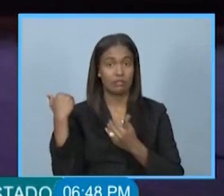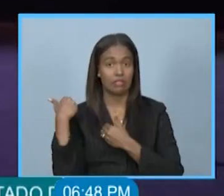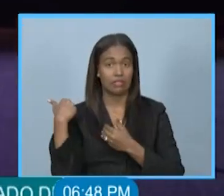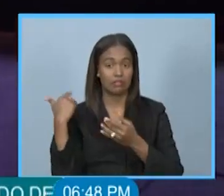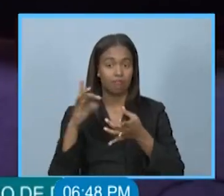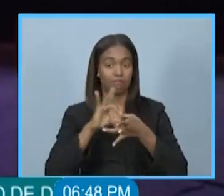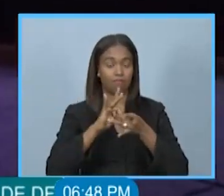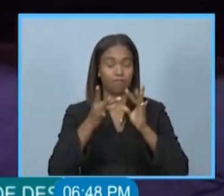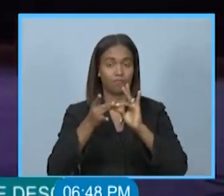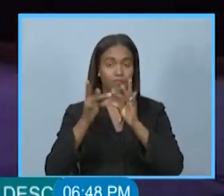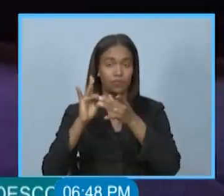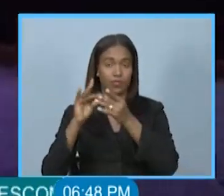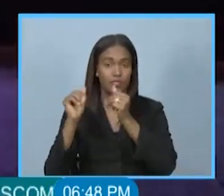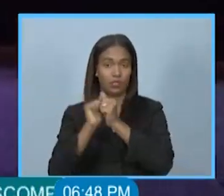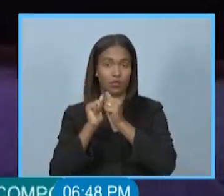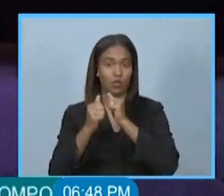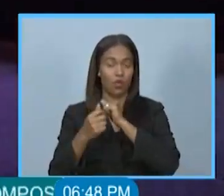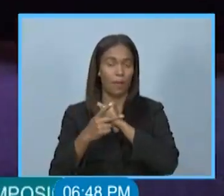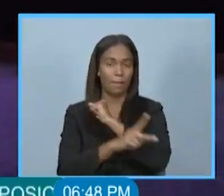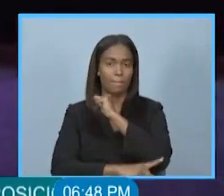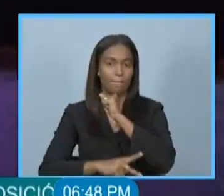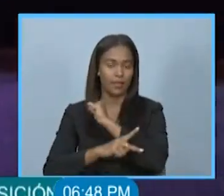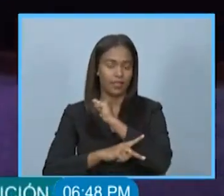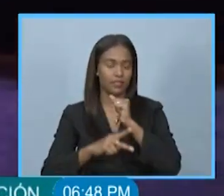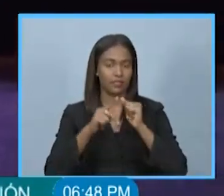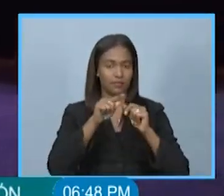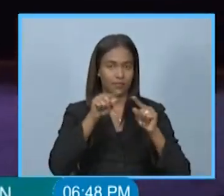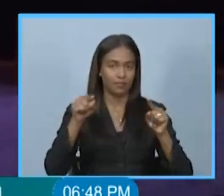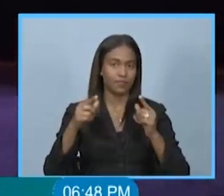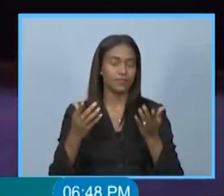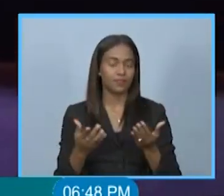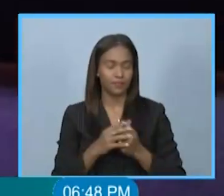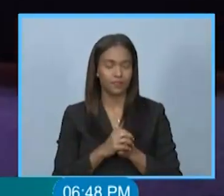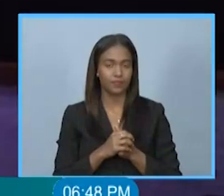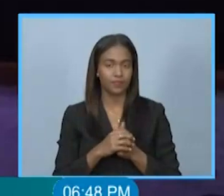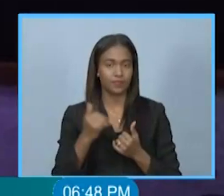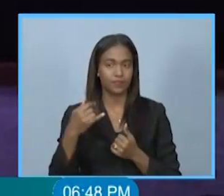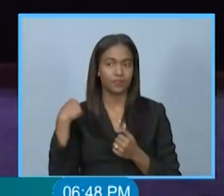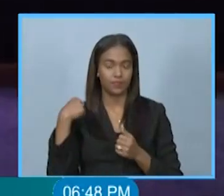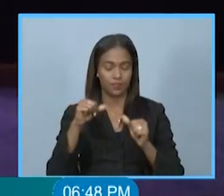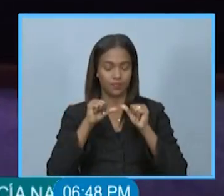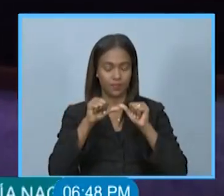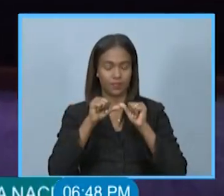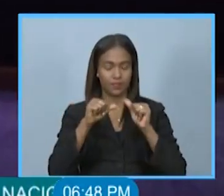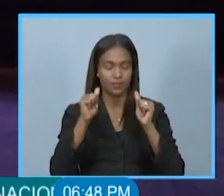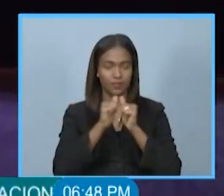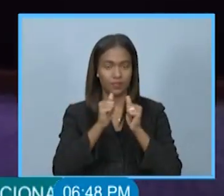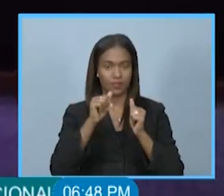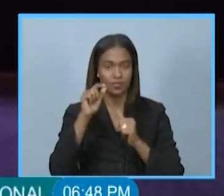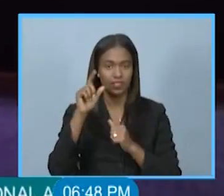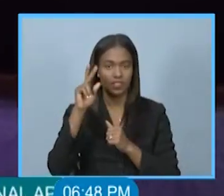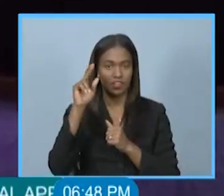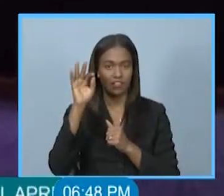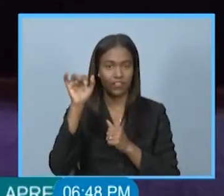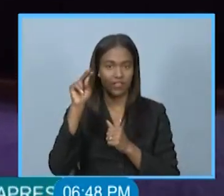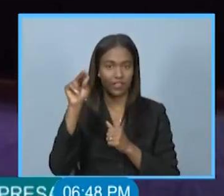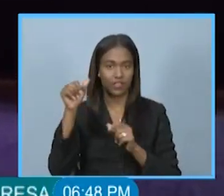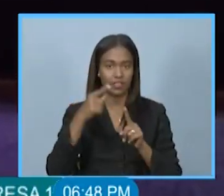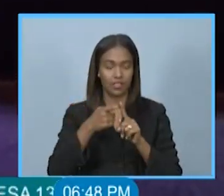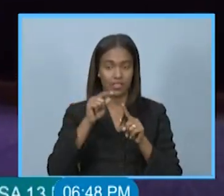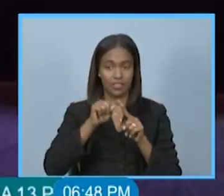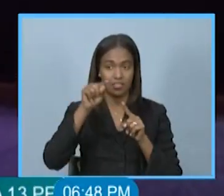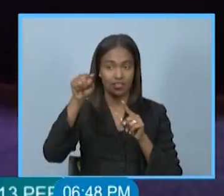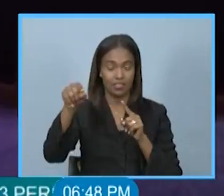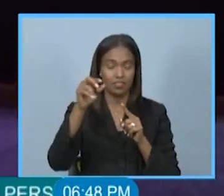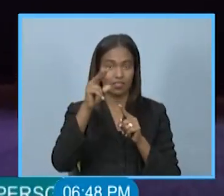relacionista de relación internacional experta en relación internacional Nosotros continuaremos con Lina desde el estudio